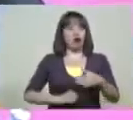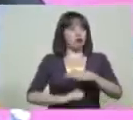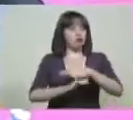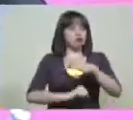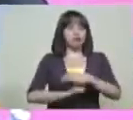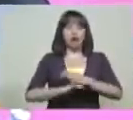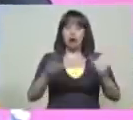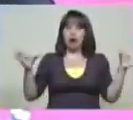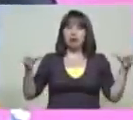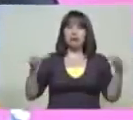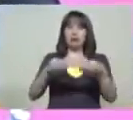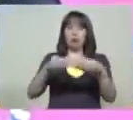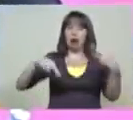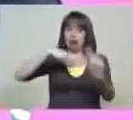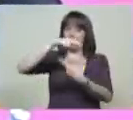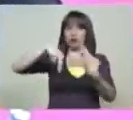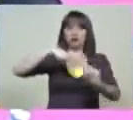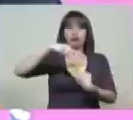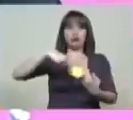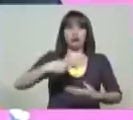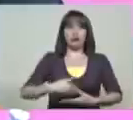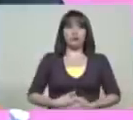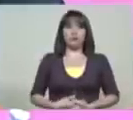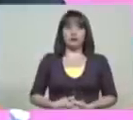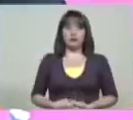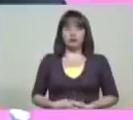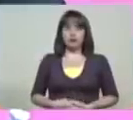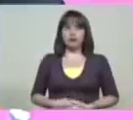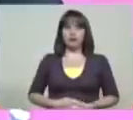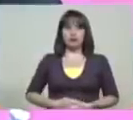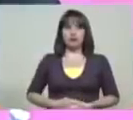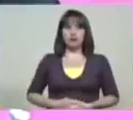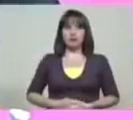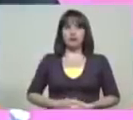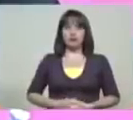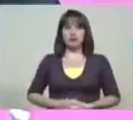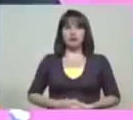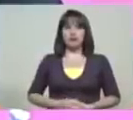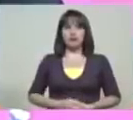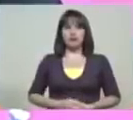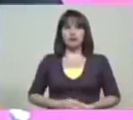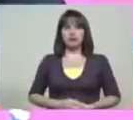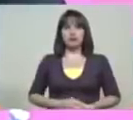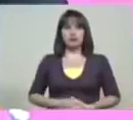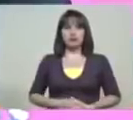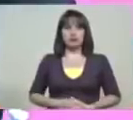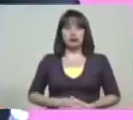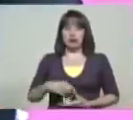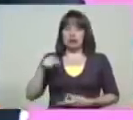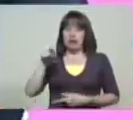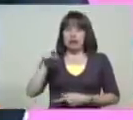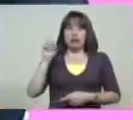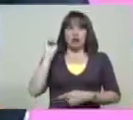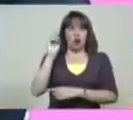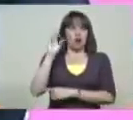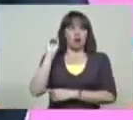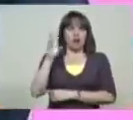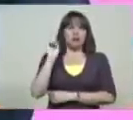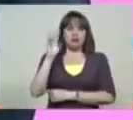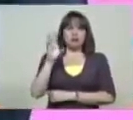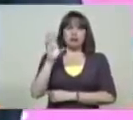cuerpo de la revolución en nuestra patria. Triste fuera un congreso